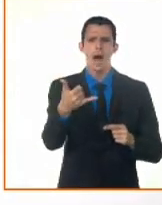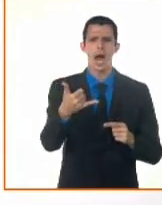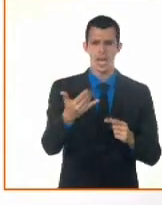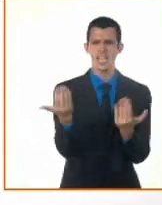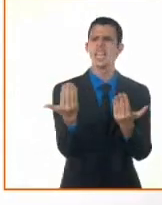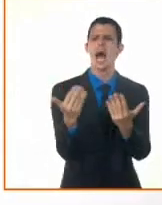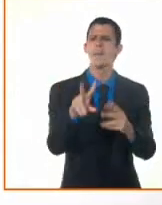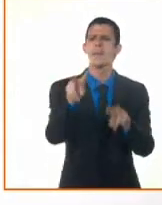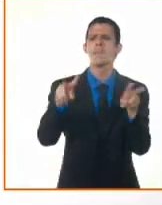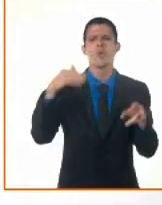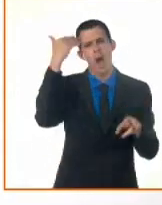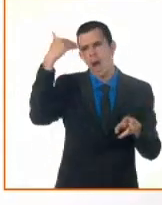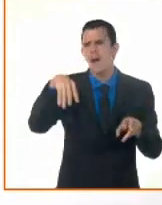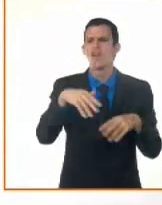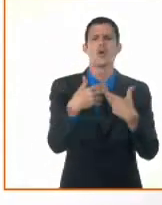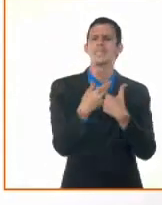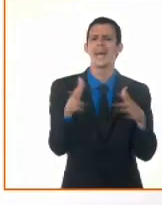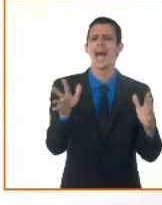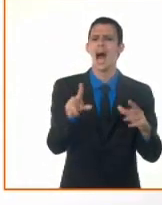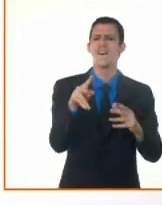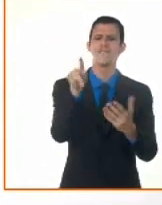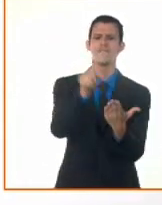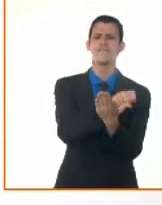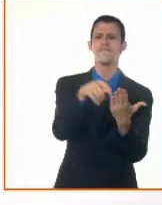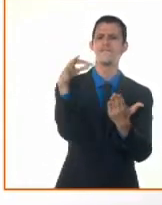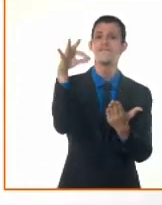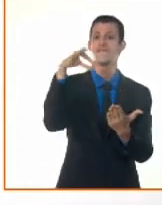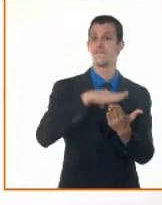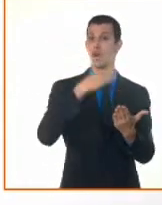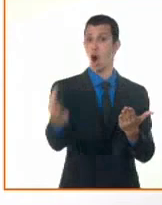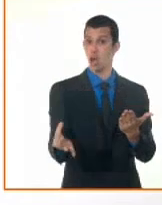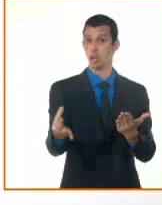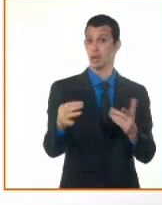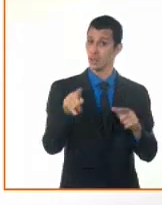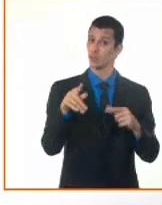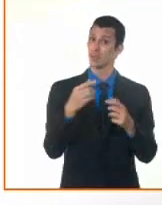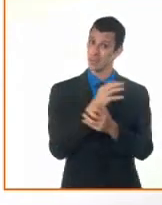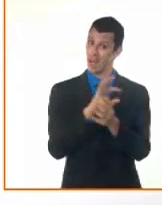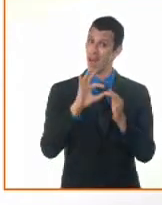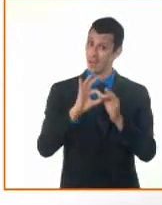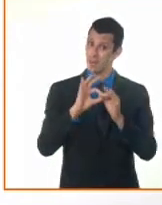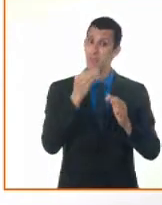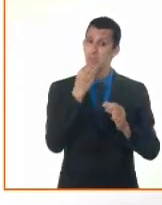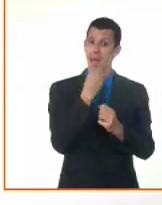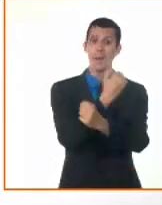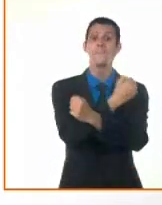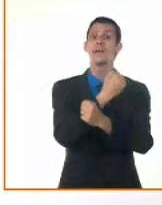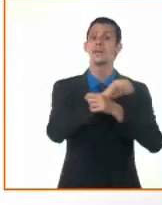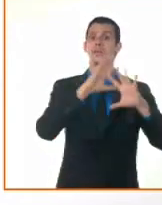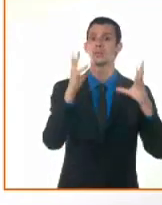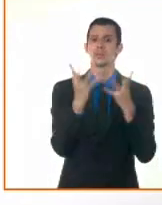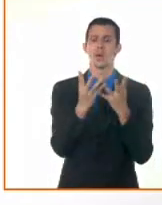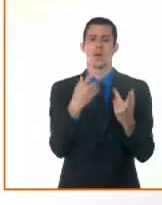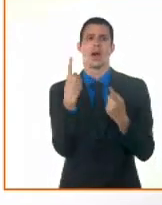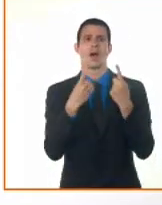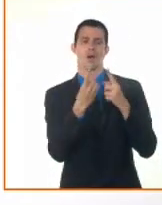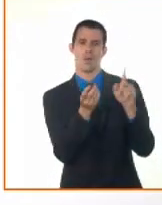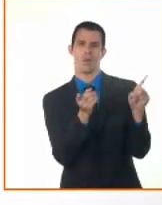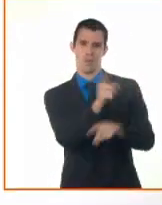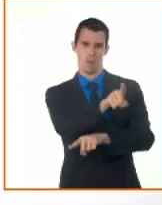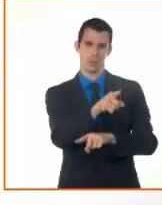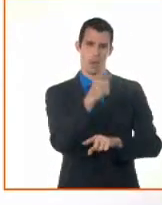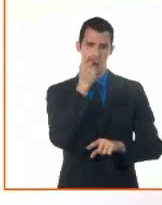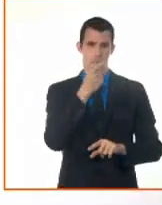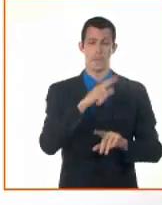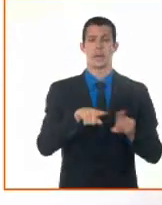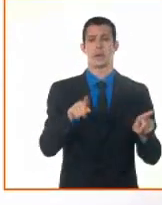y los documentos secretos encontrados en mar al lago la se produjo una filtración el fin de semana de que